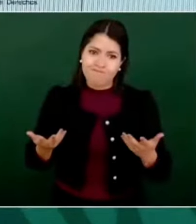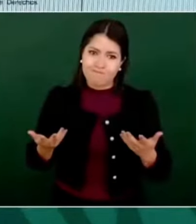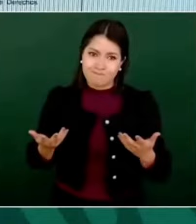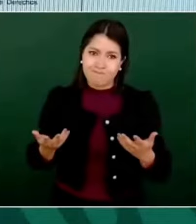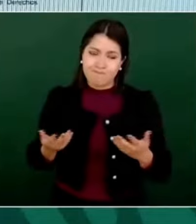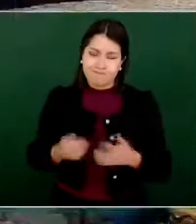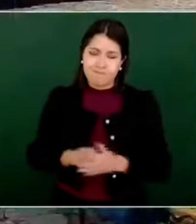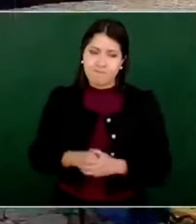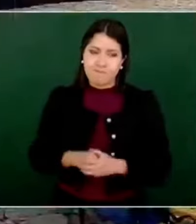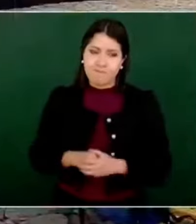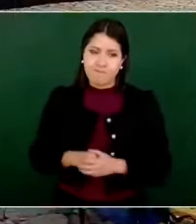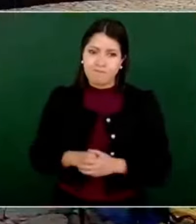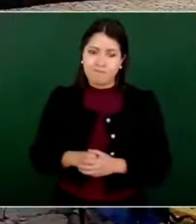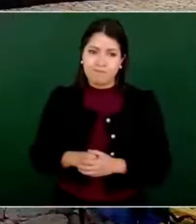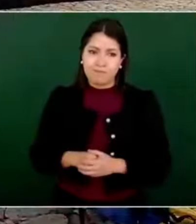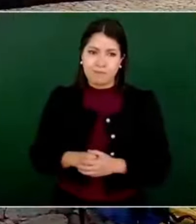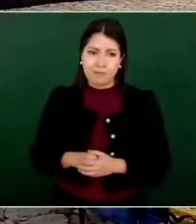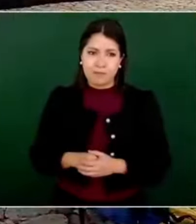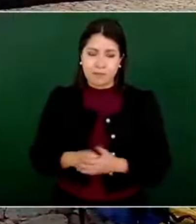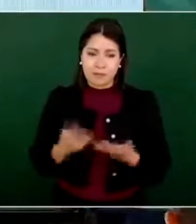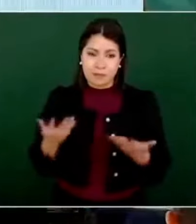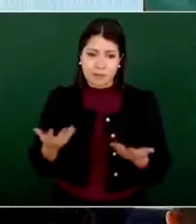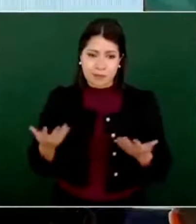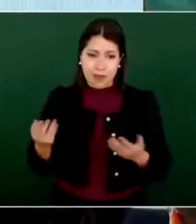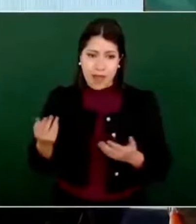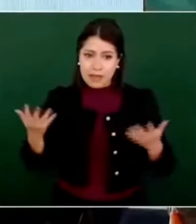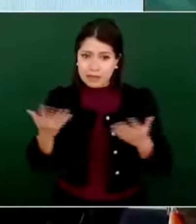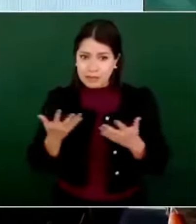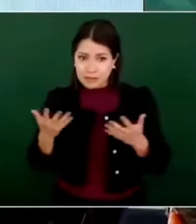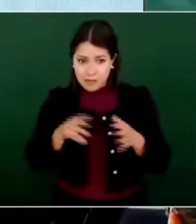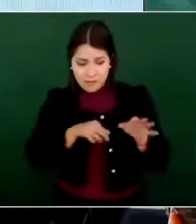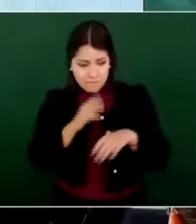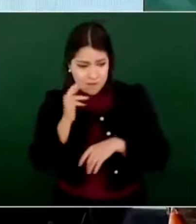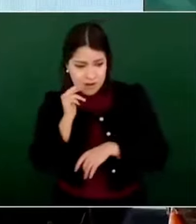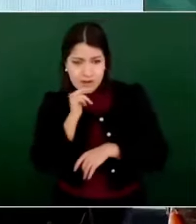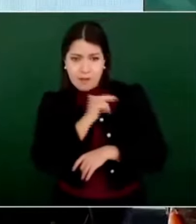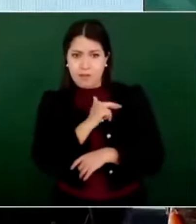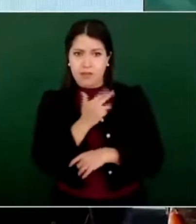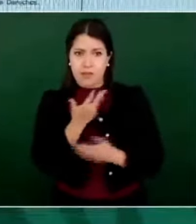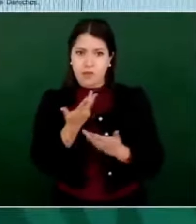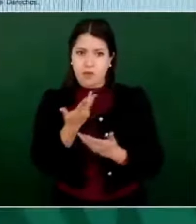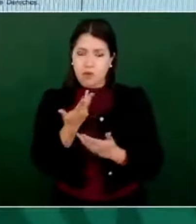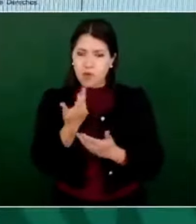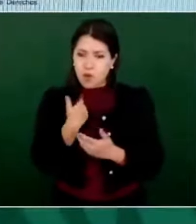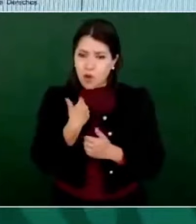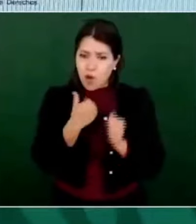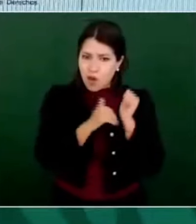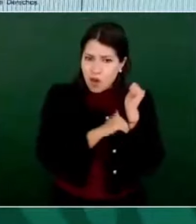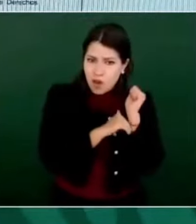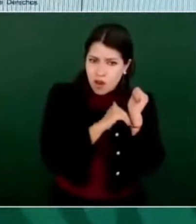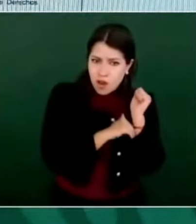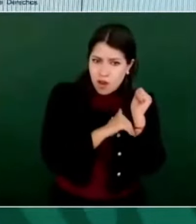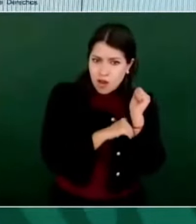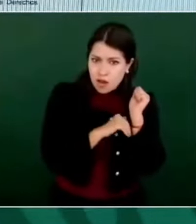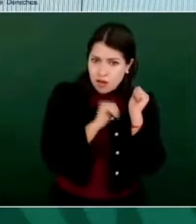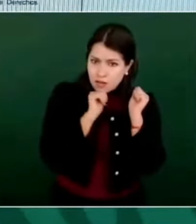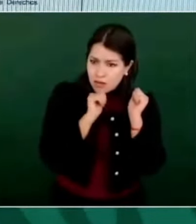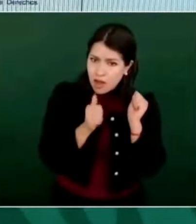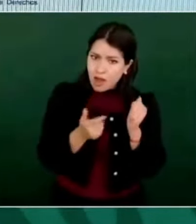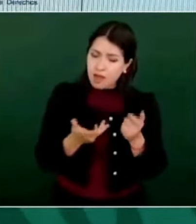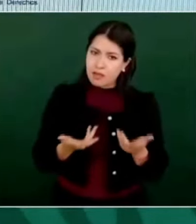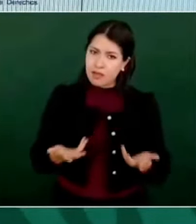actuado actuado de inmediato no ocultar nada no